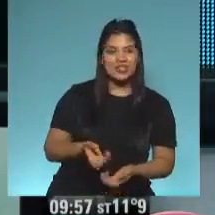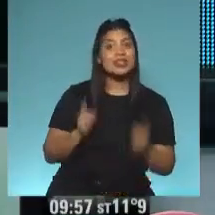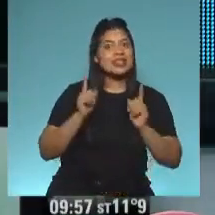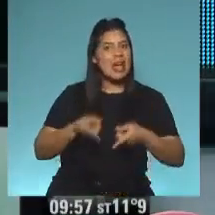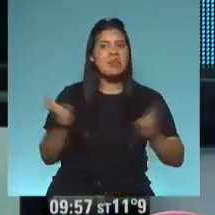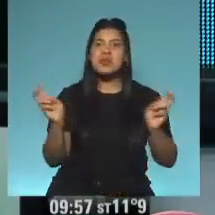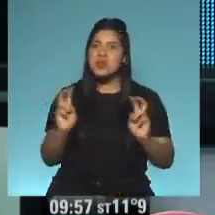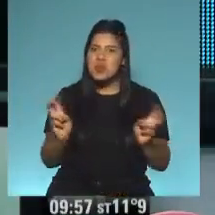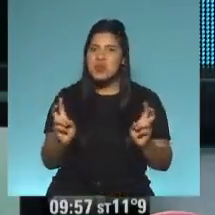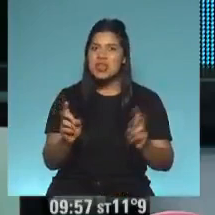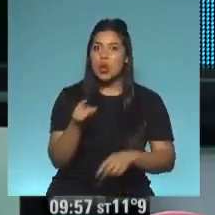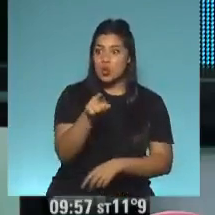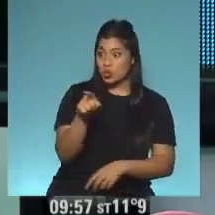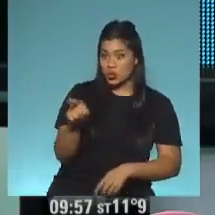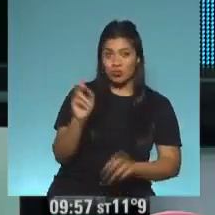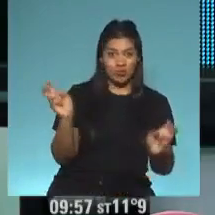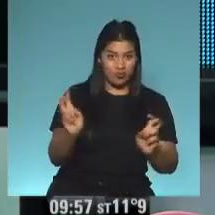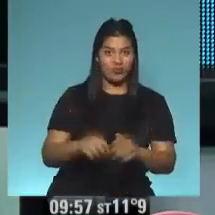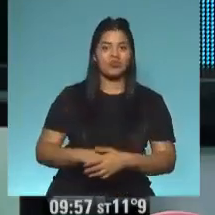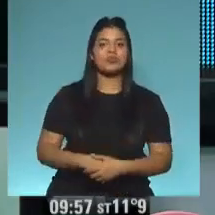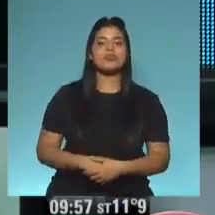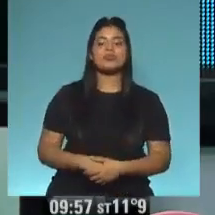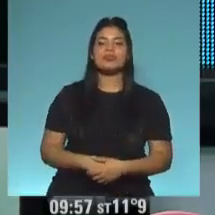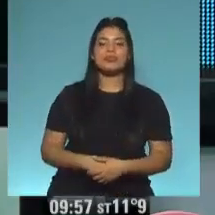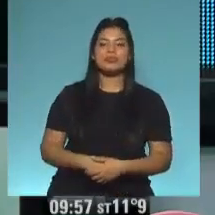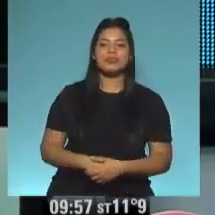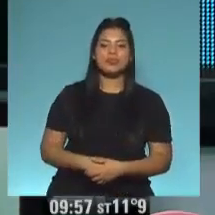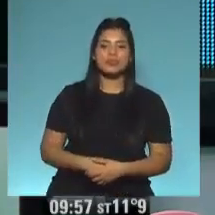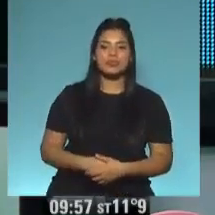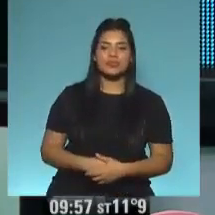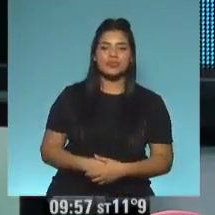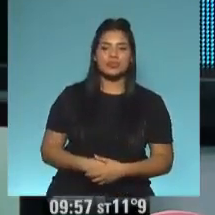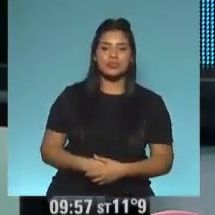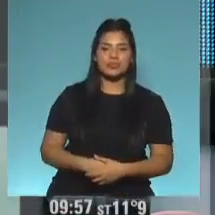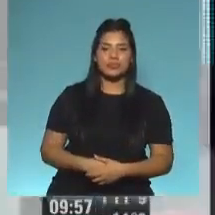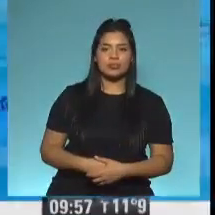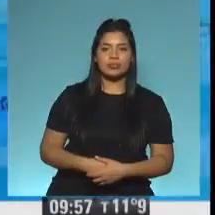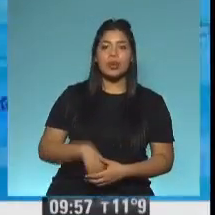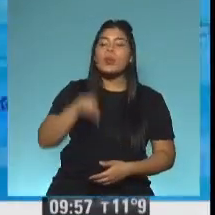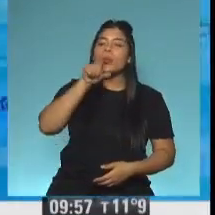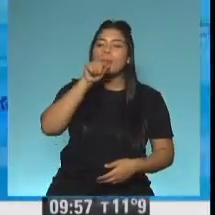del mar hechos por Sol y Ernesto. A ver. Comienza así. Pino en el mar.